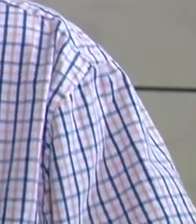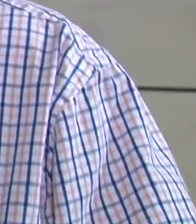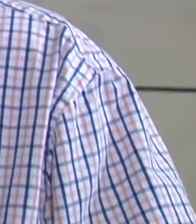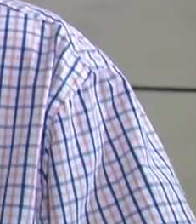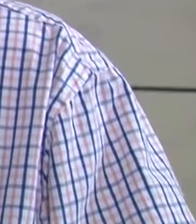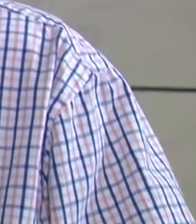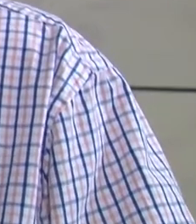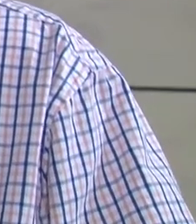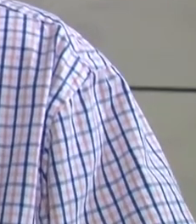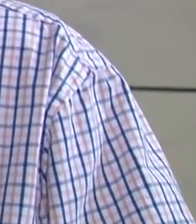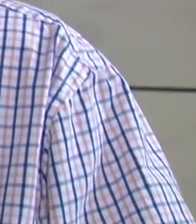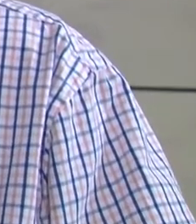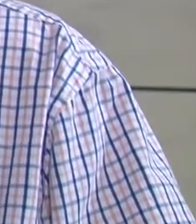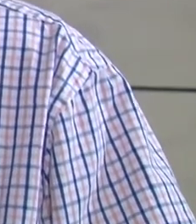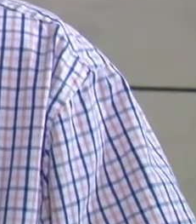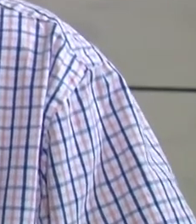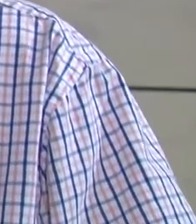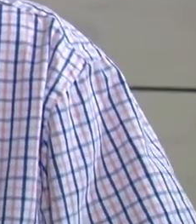como creo yo que es,